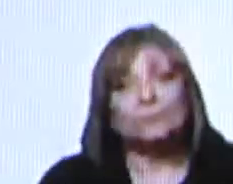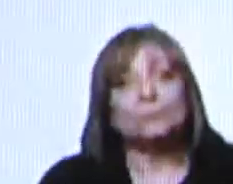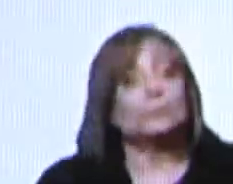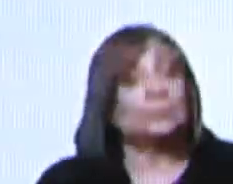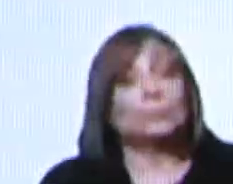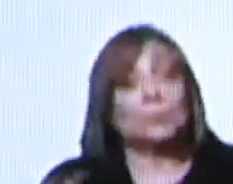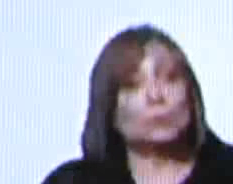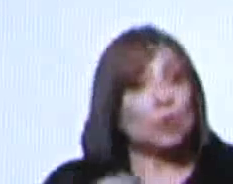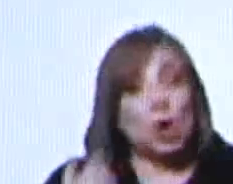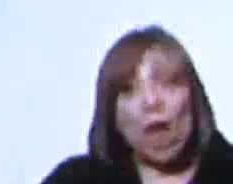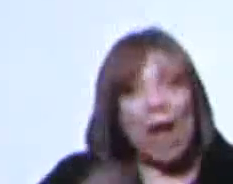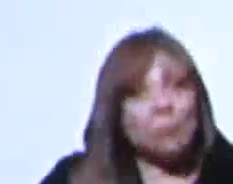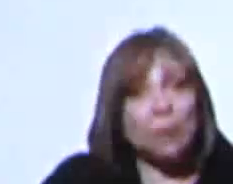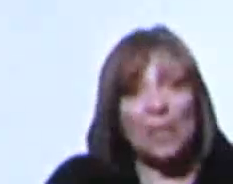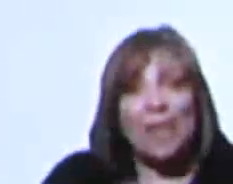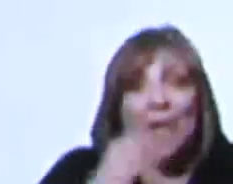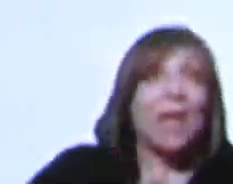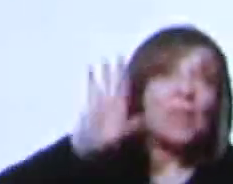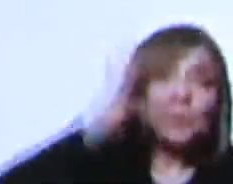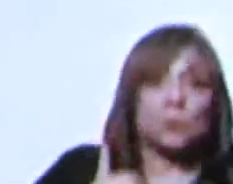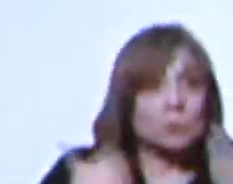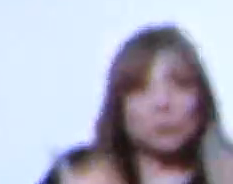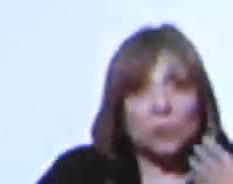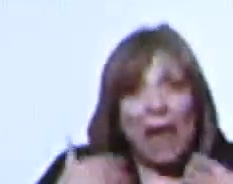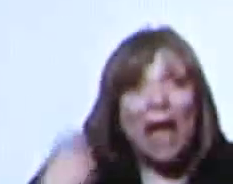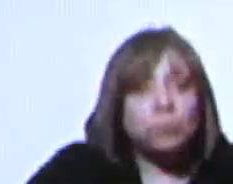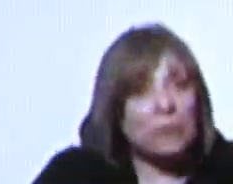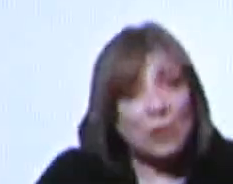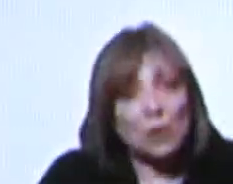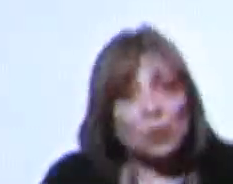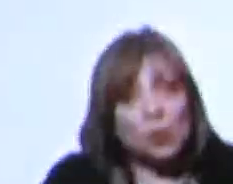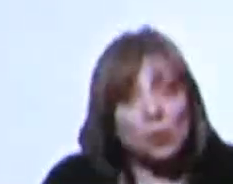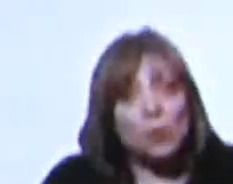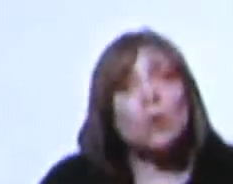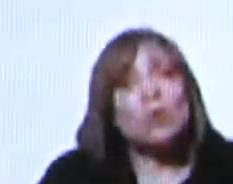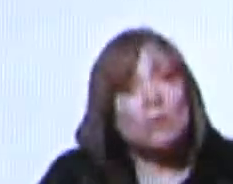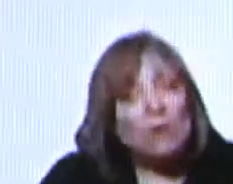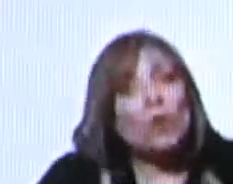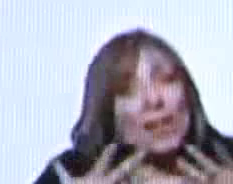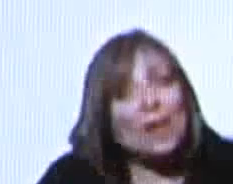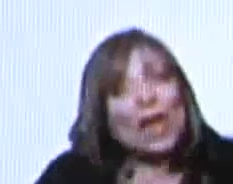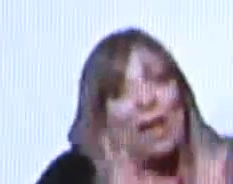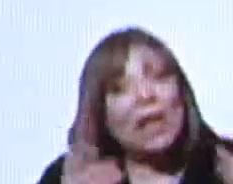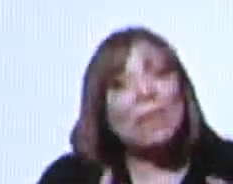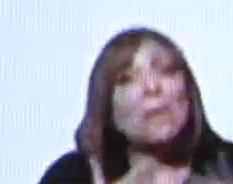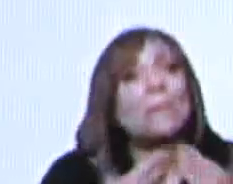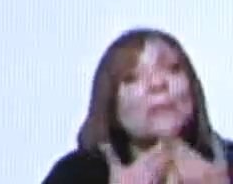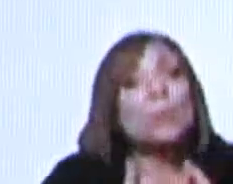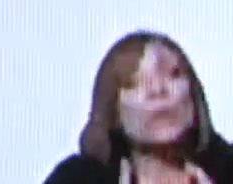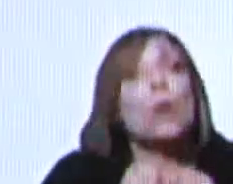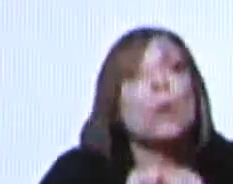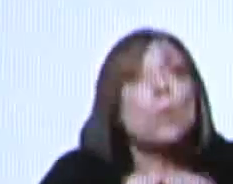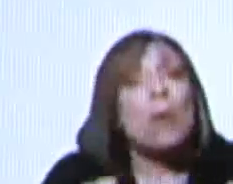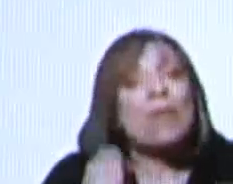Y no me apresuré a pedir moción de ningún tipo. Y lo vuelvo a aclarar. A mí me preguntaron cuáles son las